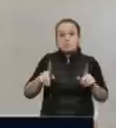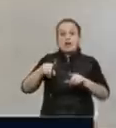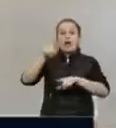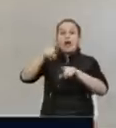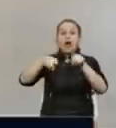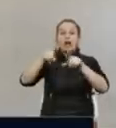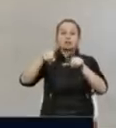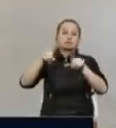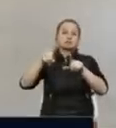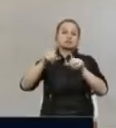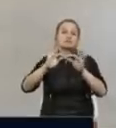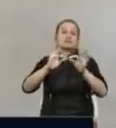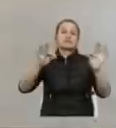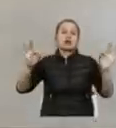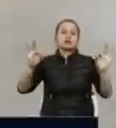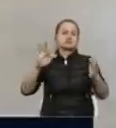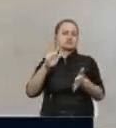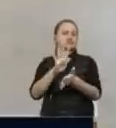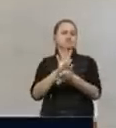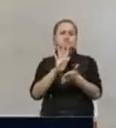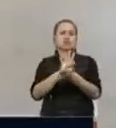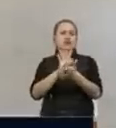dicen popularmente pueden con todo.